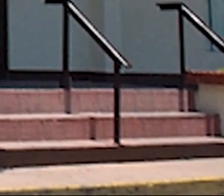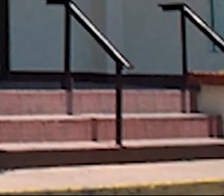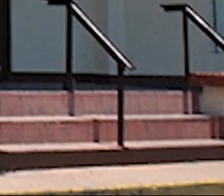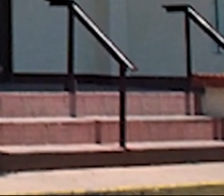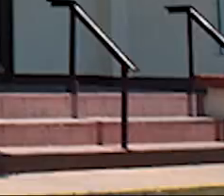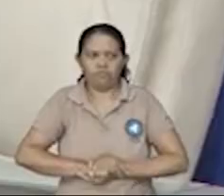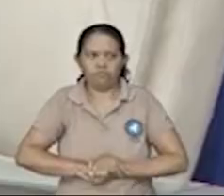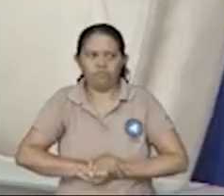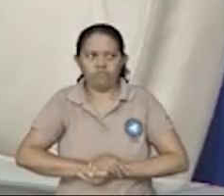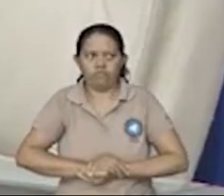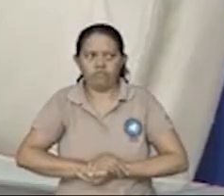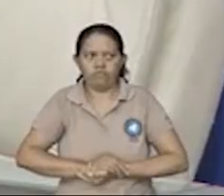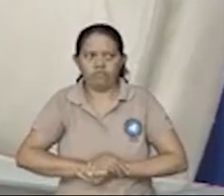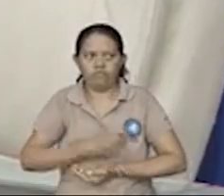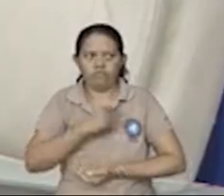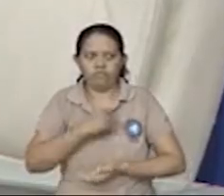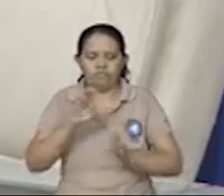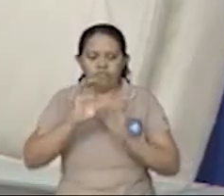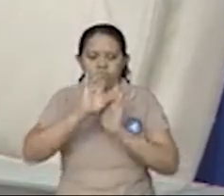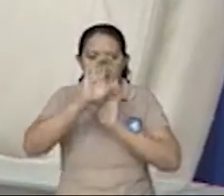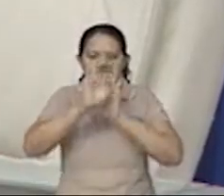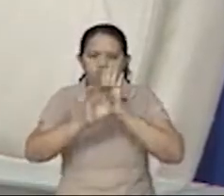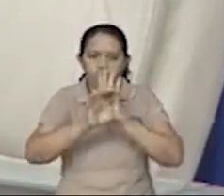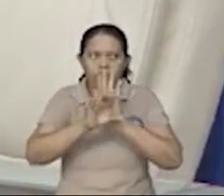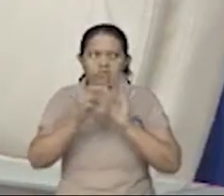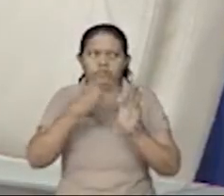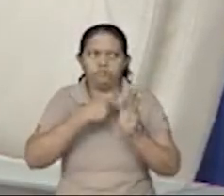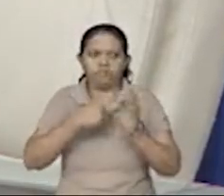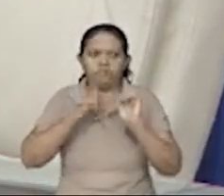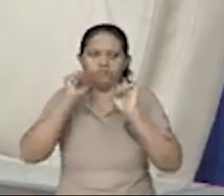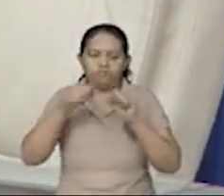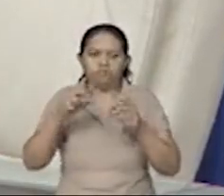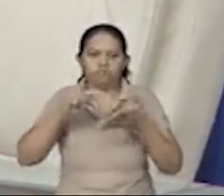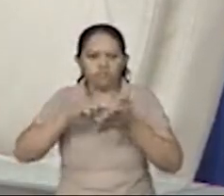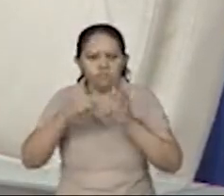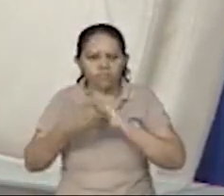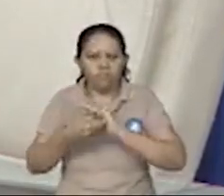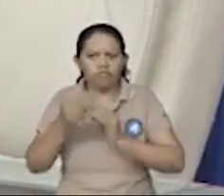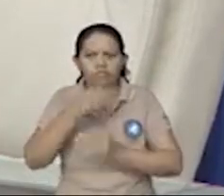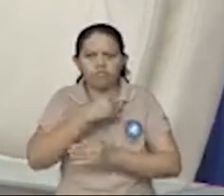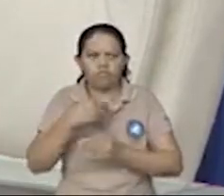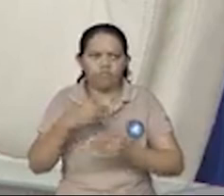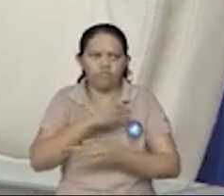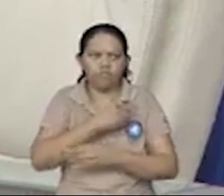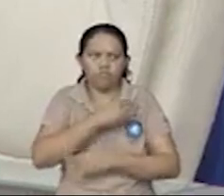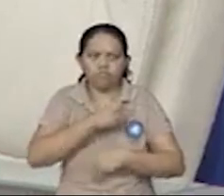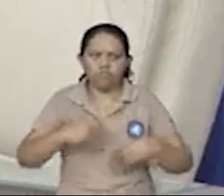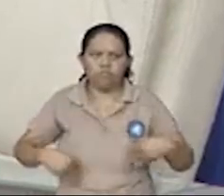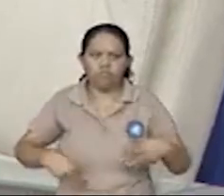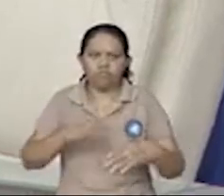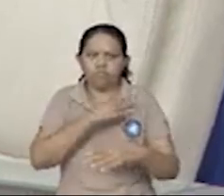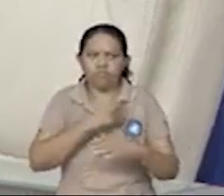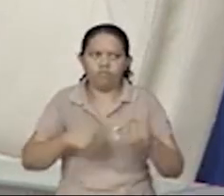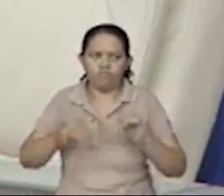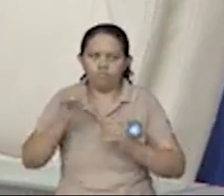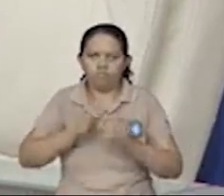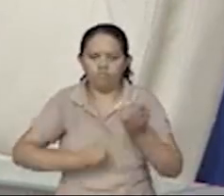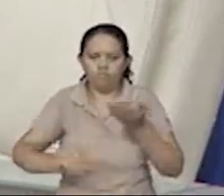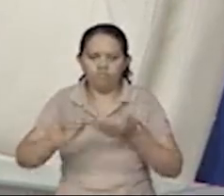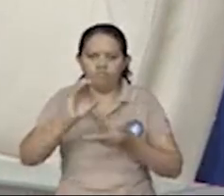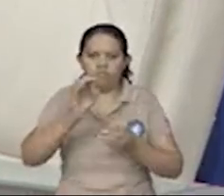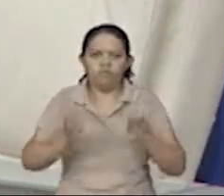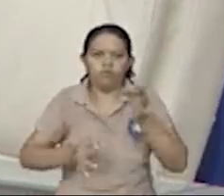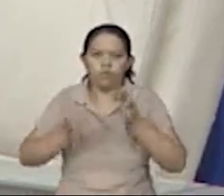Carrera Judicial. De la Constitución es el que corresponde a la creación del Consejo Nacional de Administración y